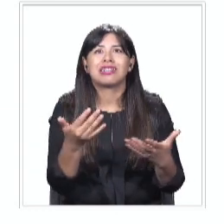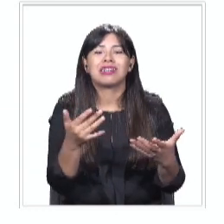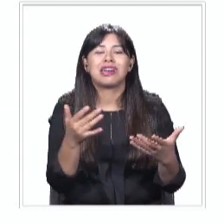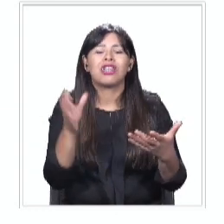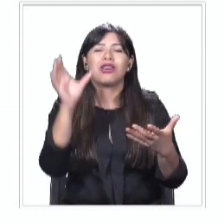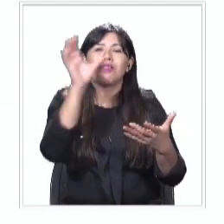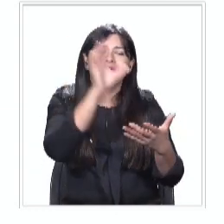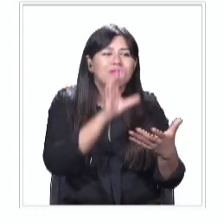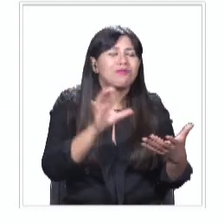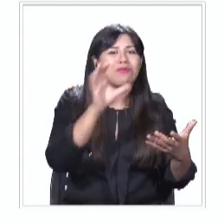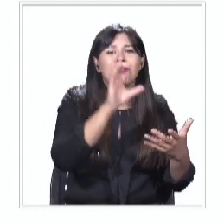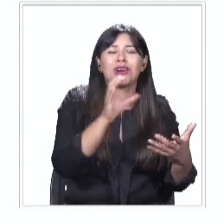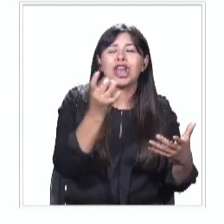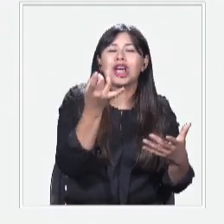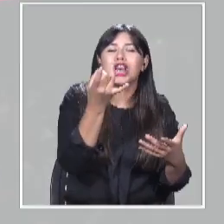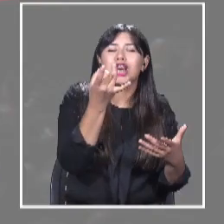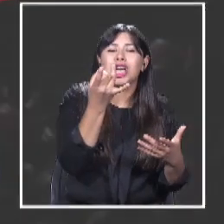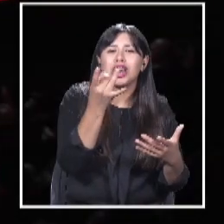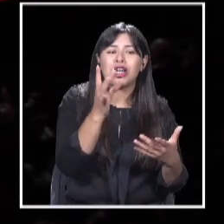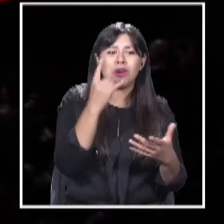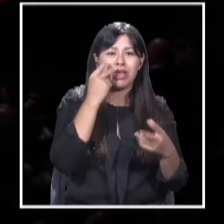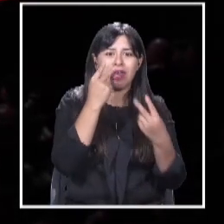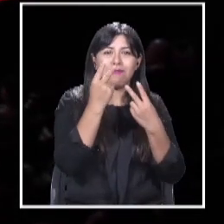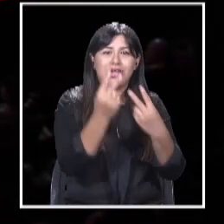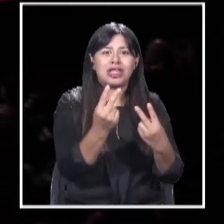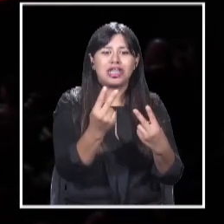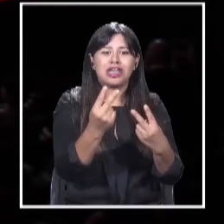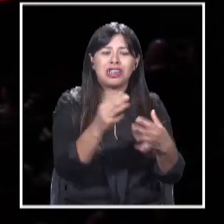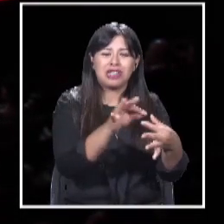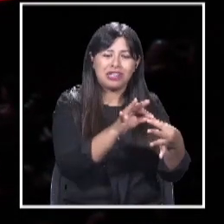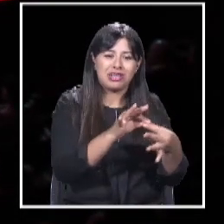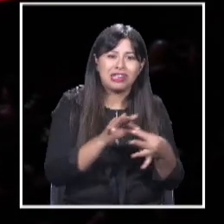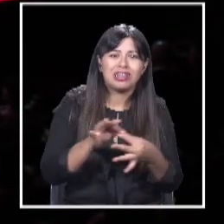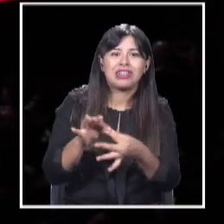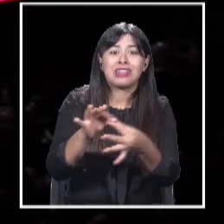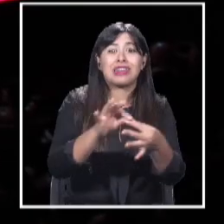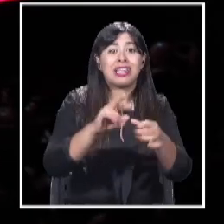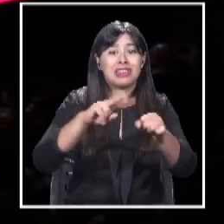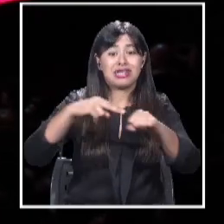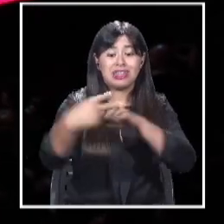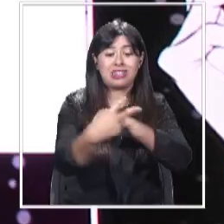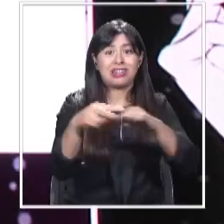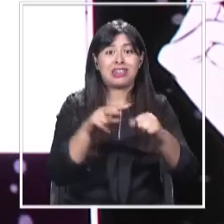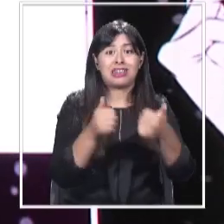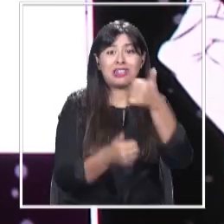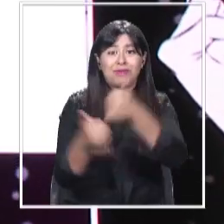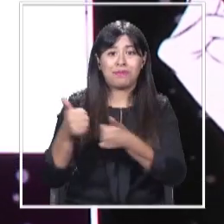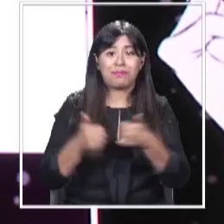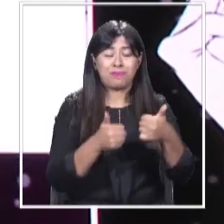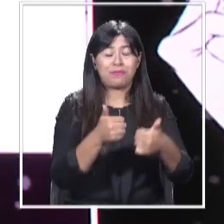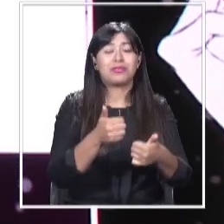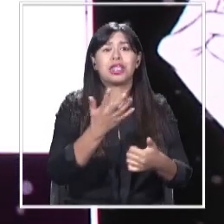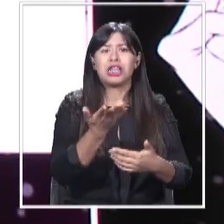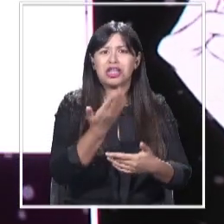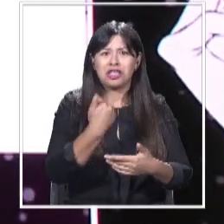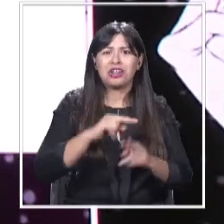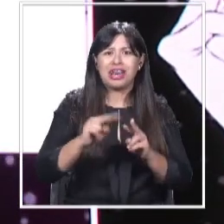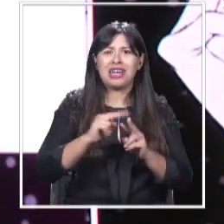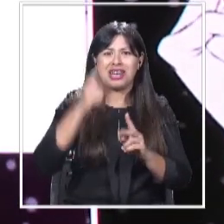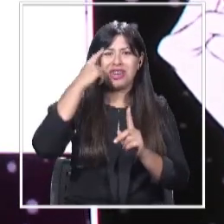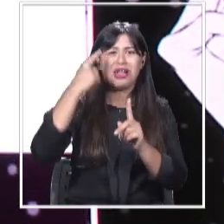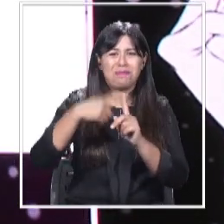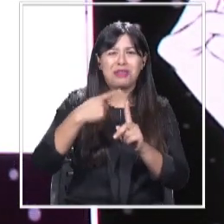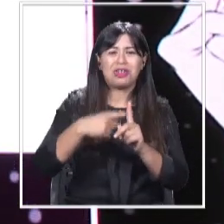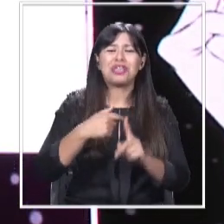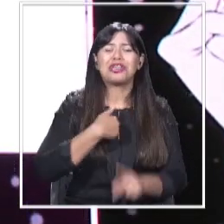único interpretativo que, no sé, integre todas las disciplinas y que lo hagamos con optimismo porque sí creo,